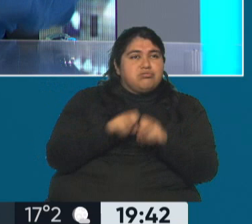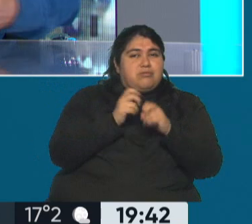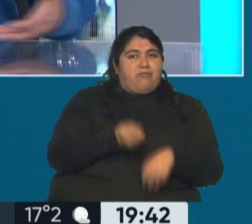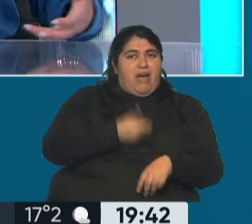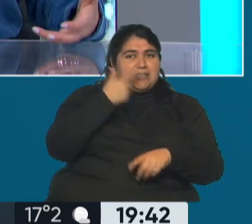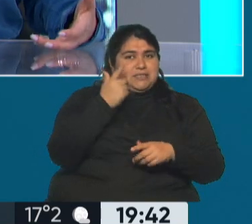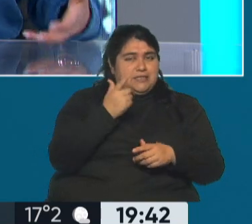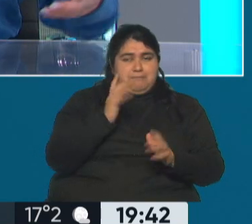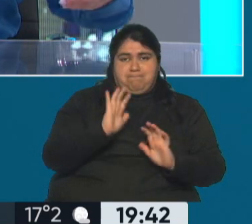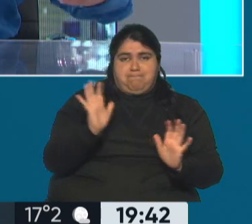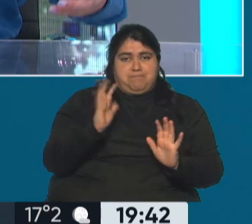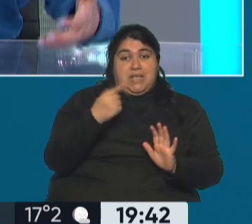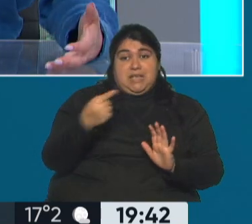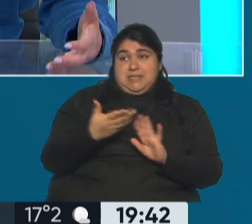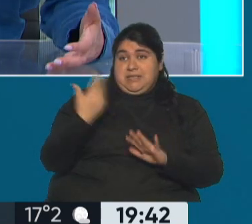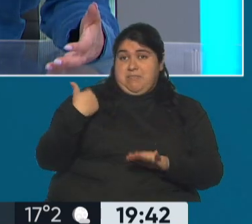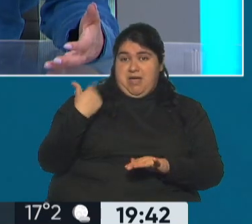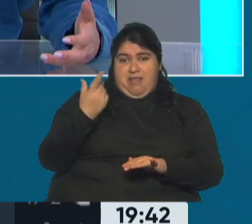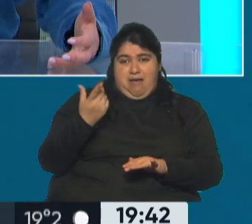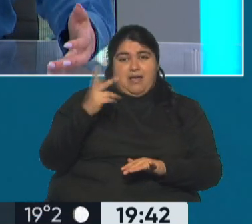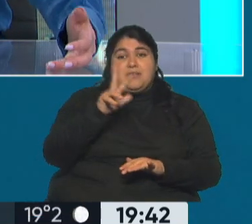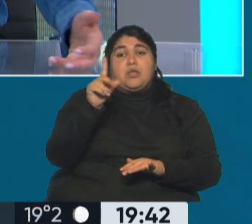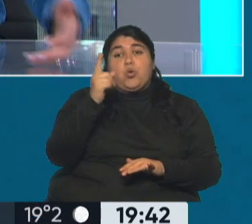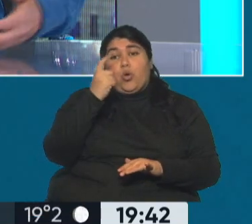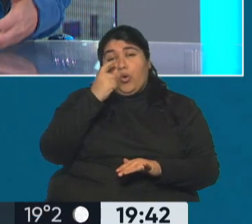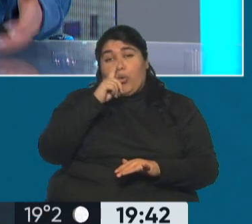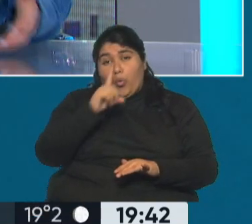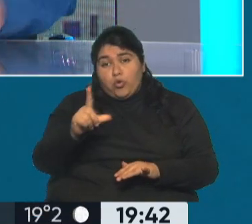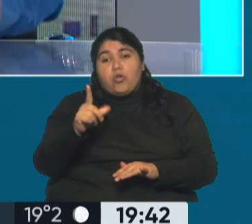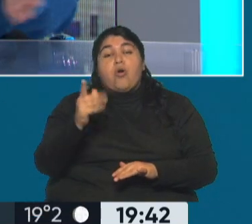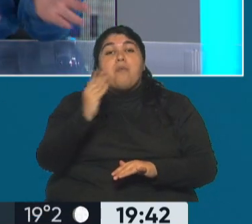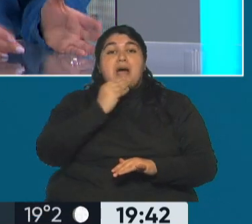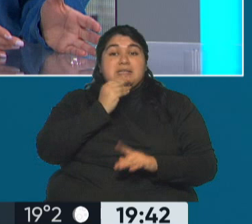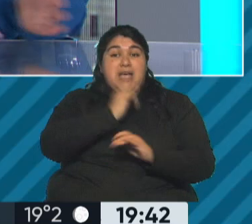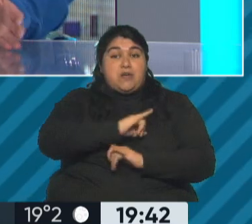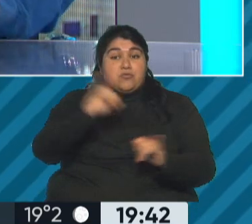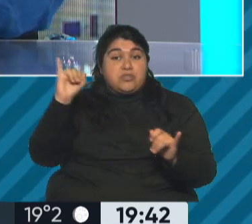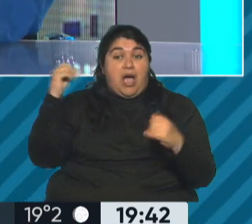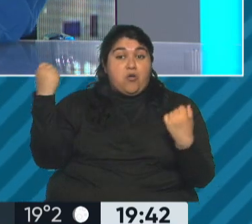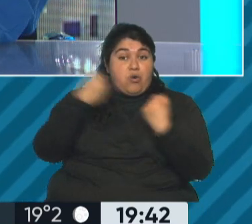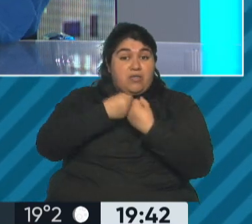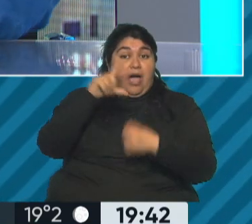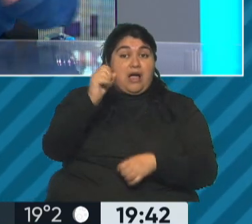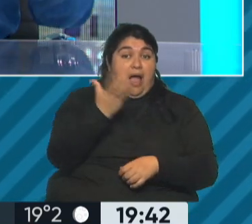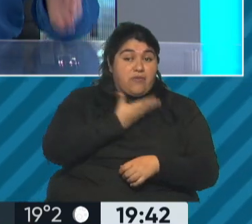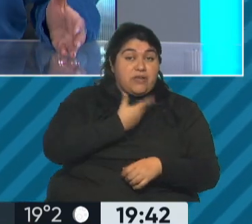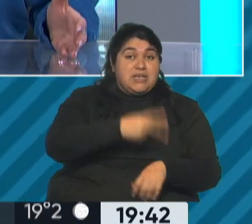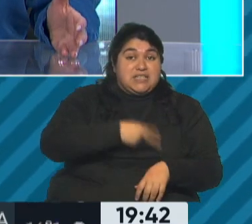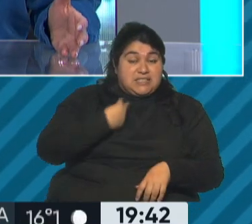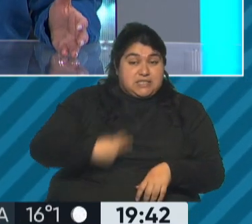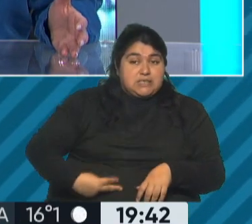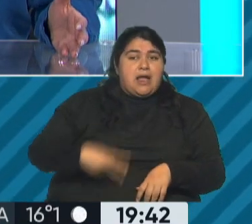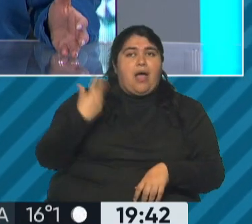a lo que pasó la última semana, 31 de julio, Sergio Massa anunciando que con un acuerdo con la CAF y con el swap con China tiene